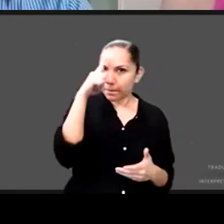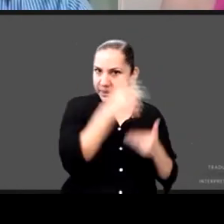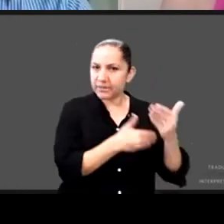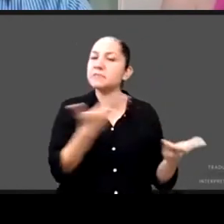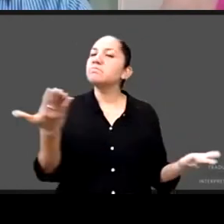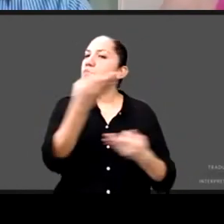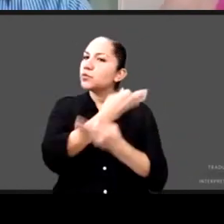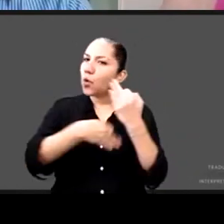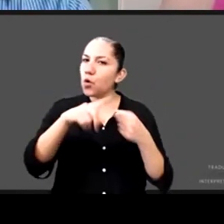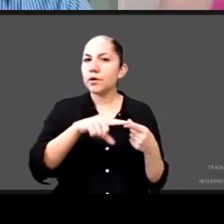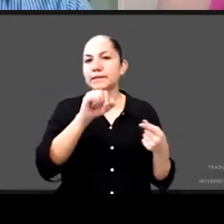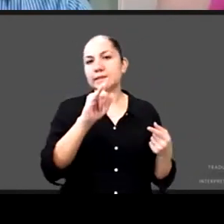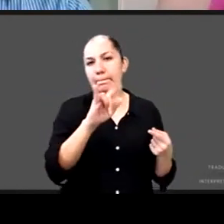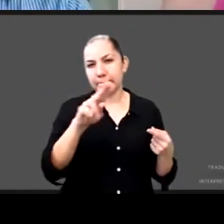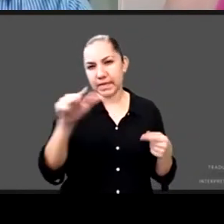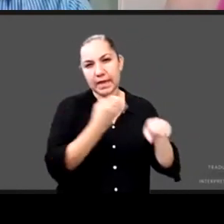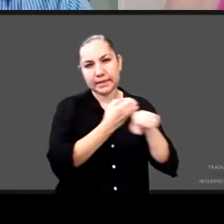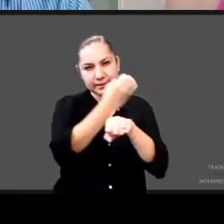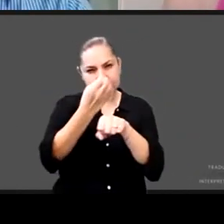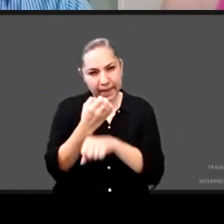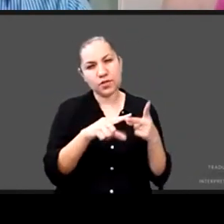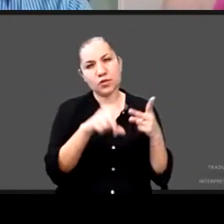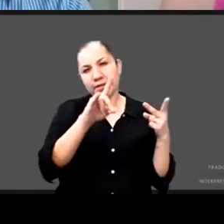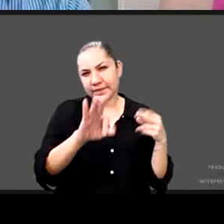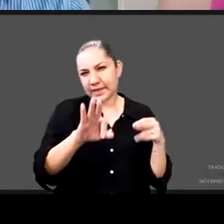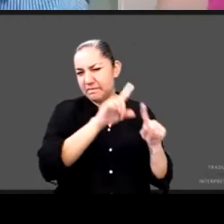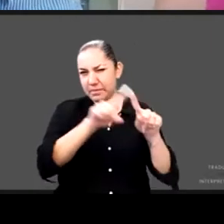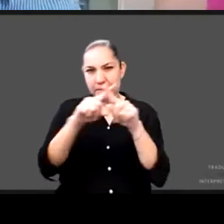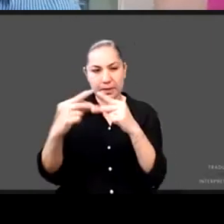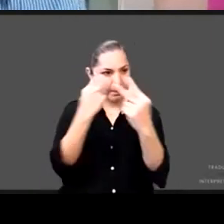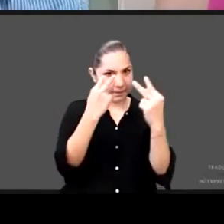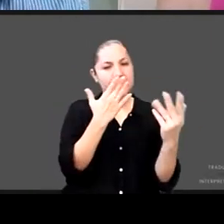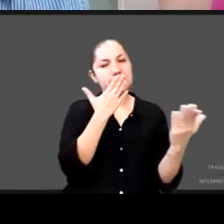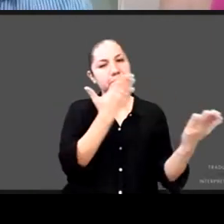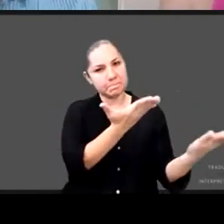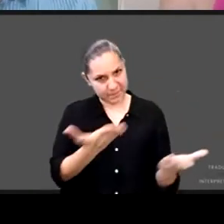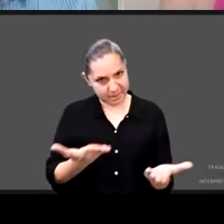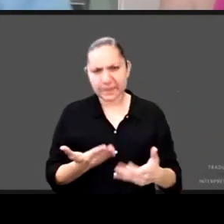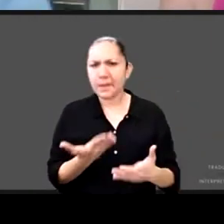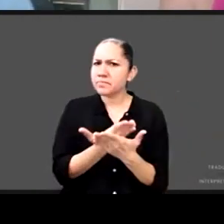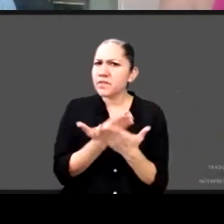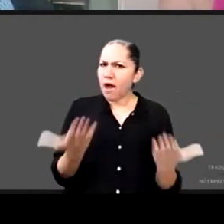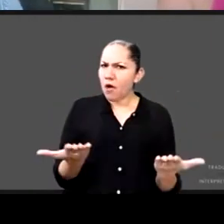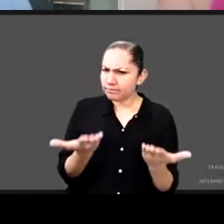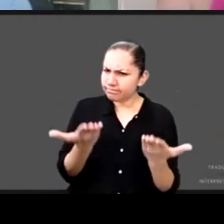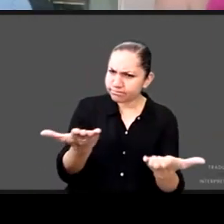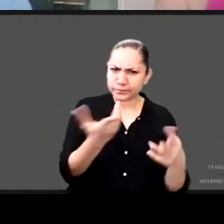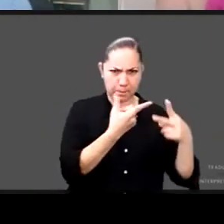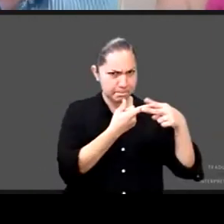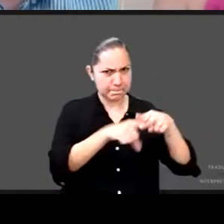procuradurías que nos están acompañando en esta transmisión. Les agradeceríamos empezar, si les parece